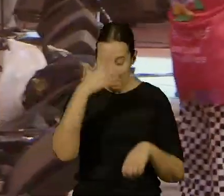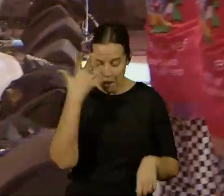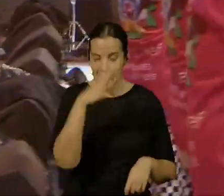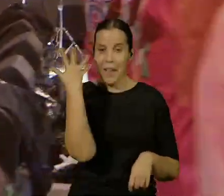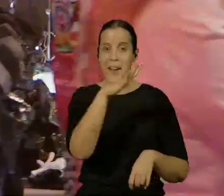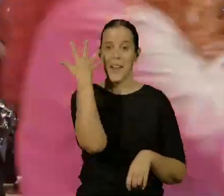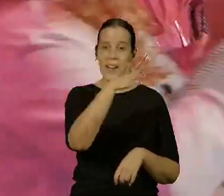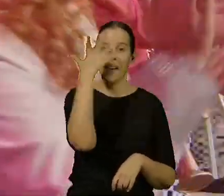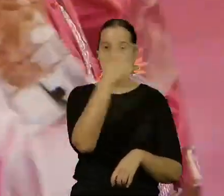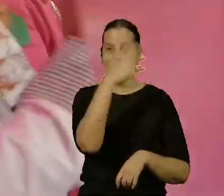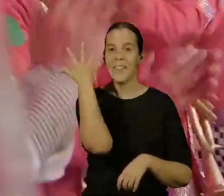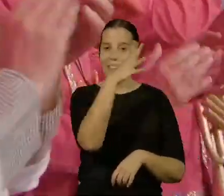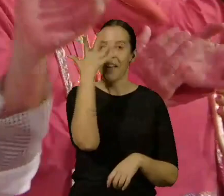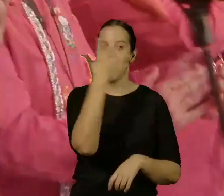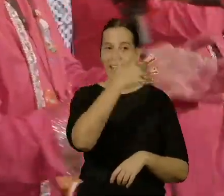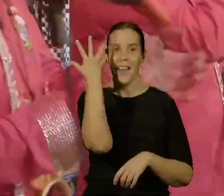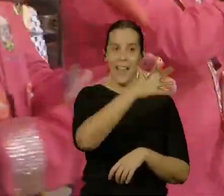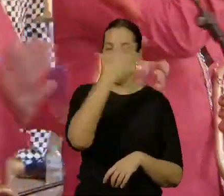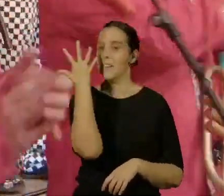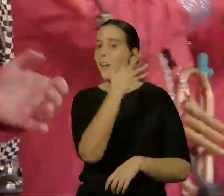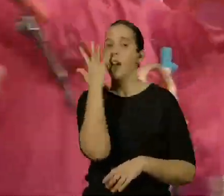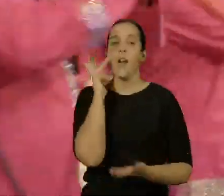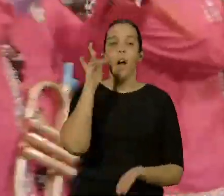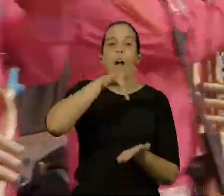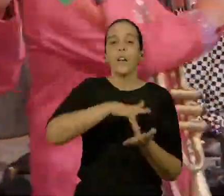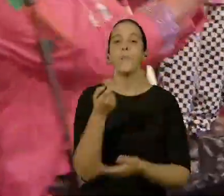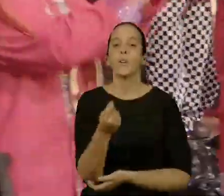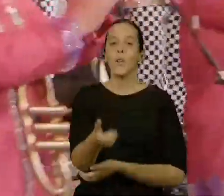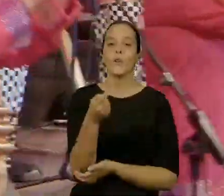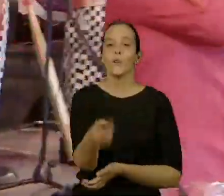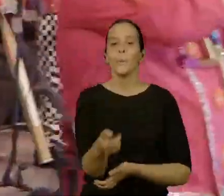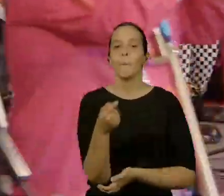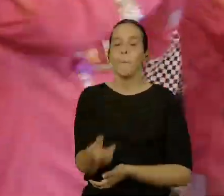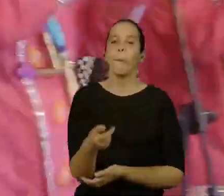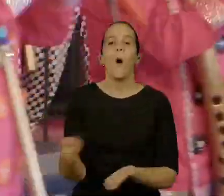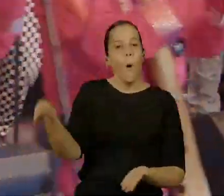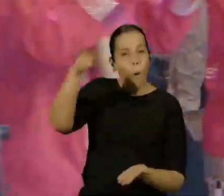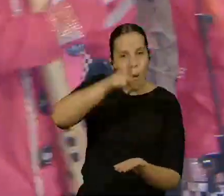carnavales, carnavales, carnavales aquí en Puerto Rosario. ¡Otra!